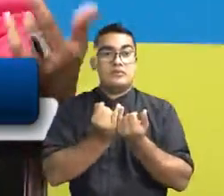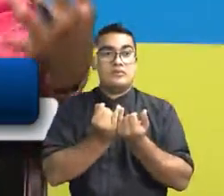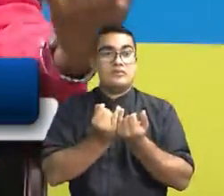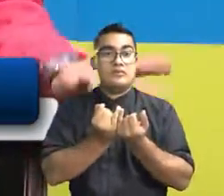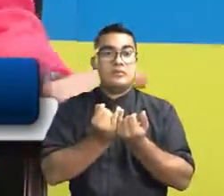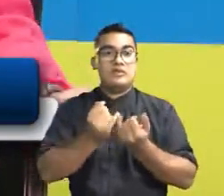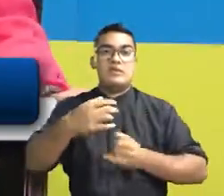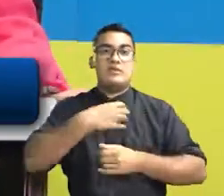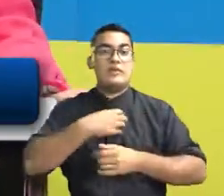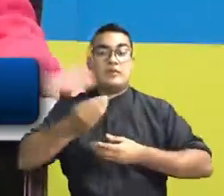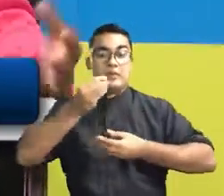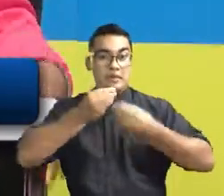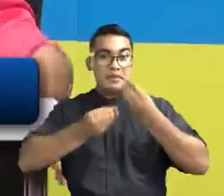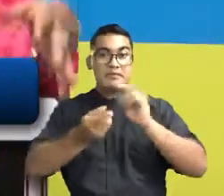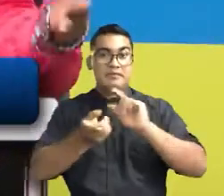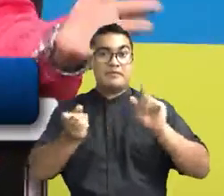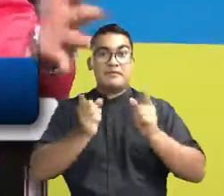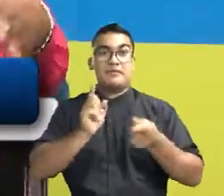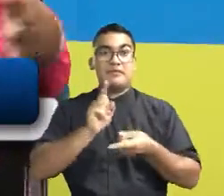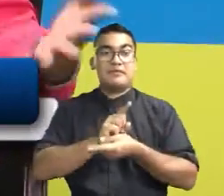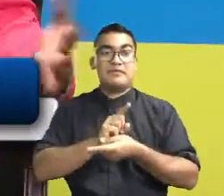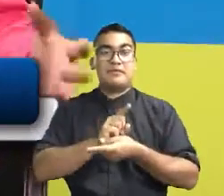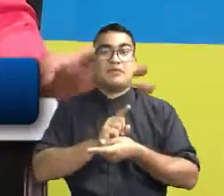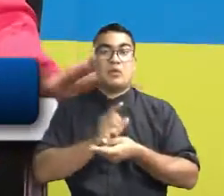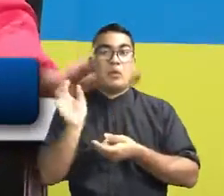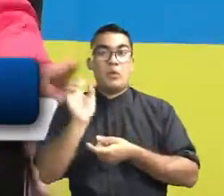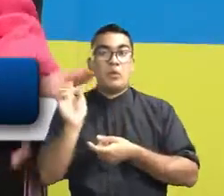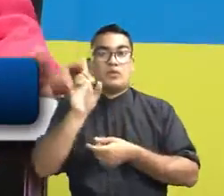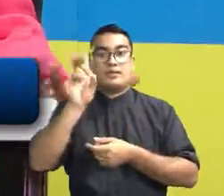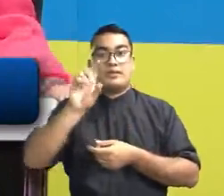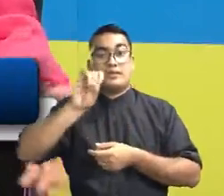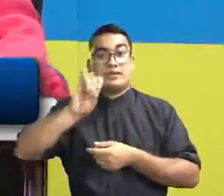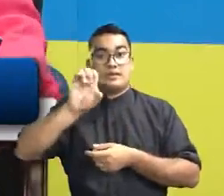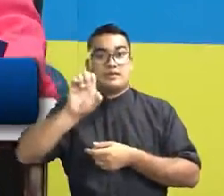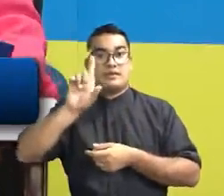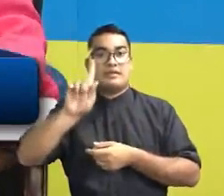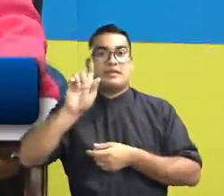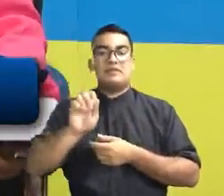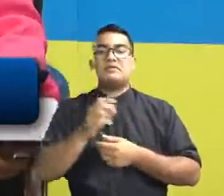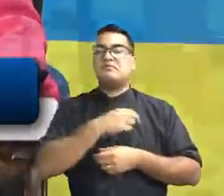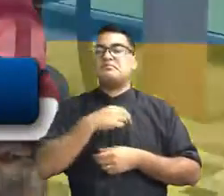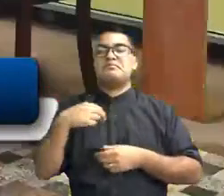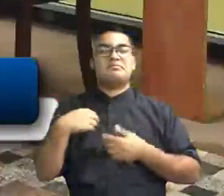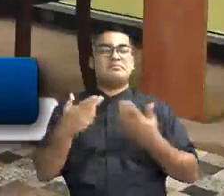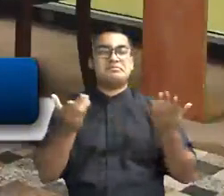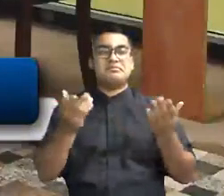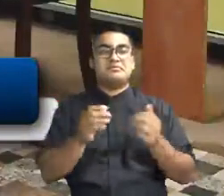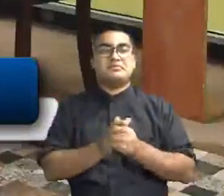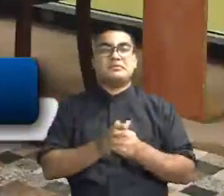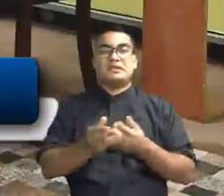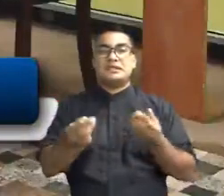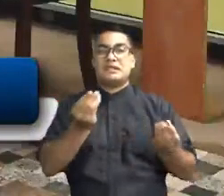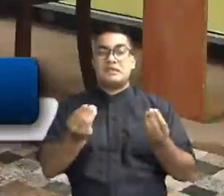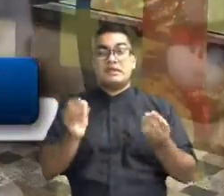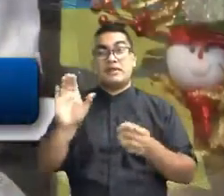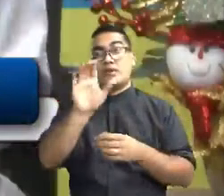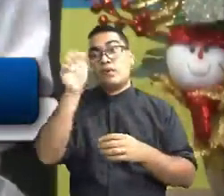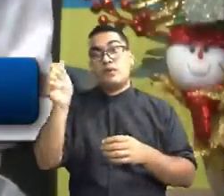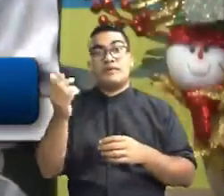su alimento, o tiene que tener una dieta balanceada, ¿Cómo sería la alimentación? En dependencia si tiene otras